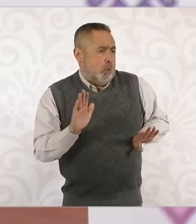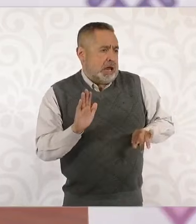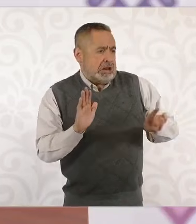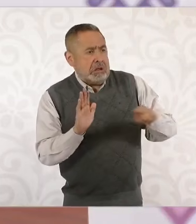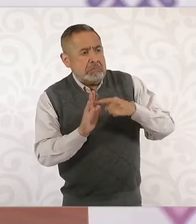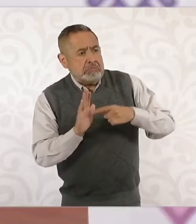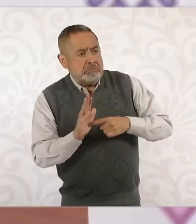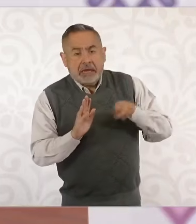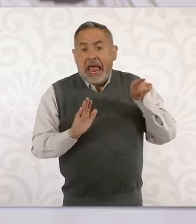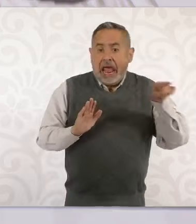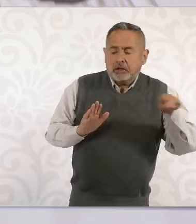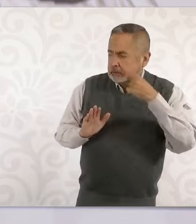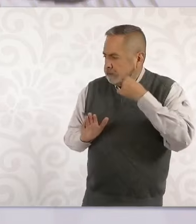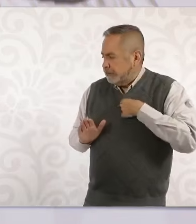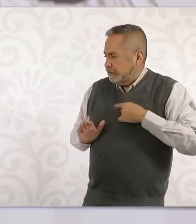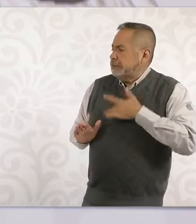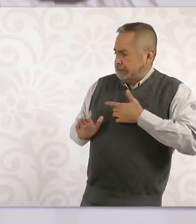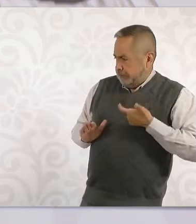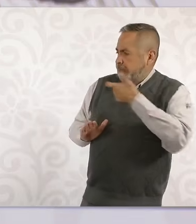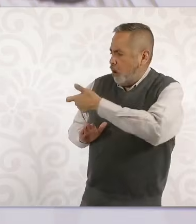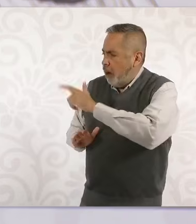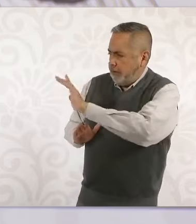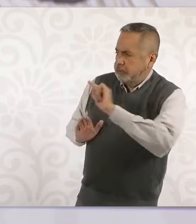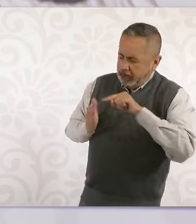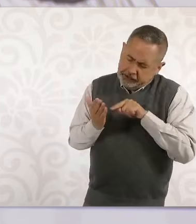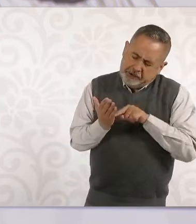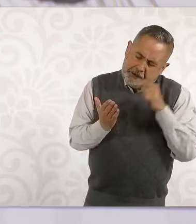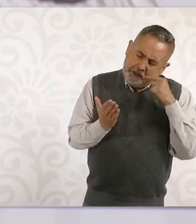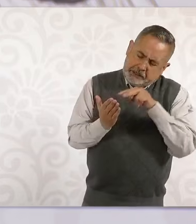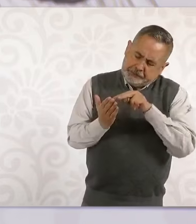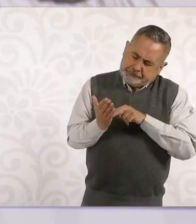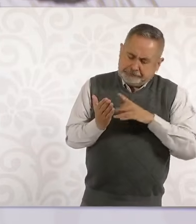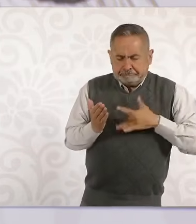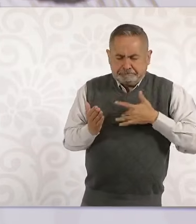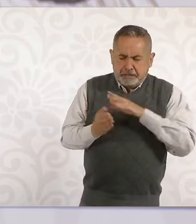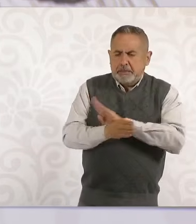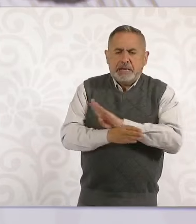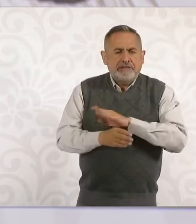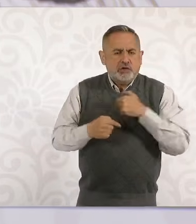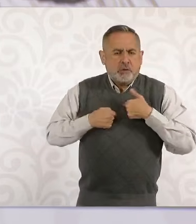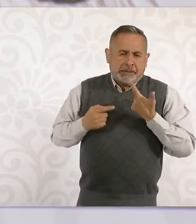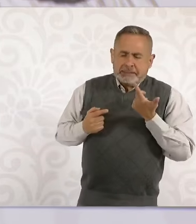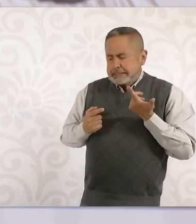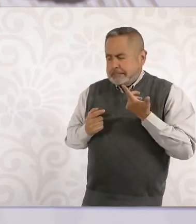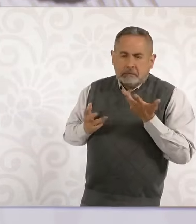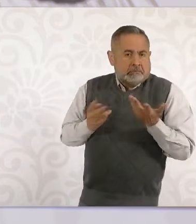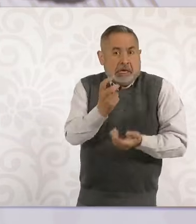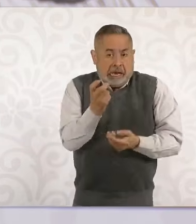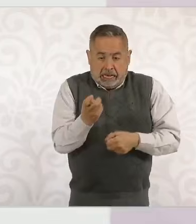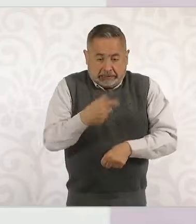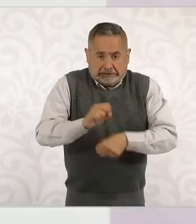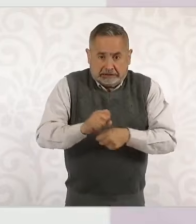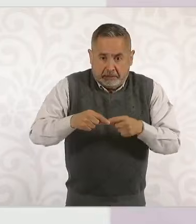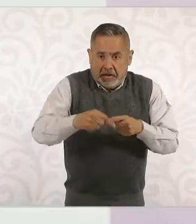poder realizarlo, que tienen deseo de pagar, y pues estamos esperando a esta semana para que todo sea en